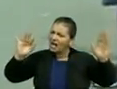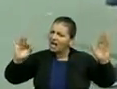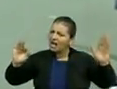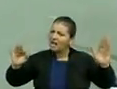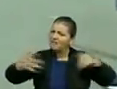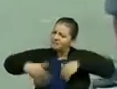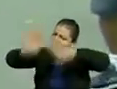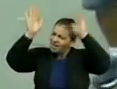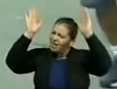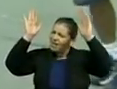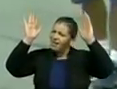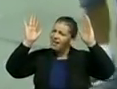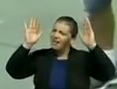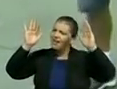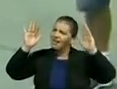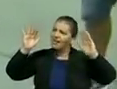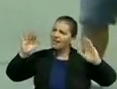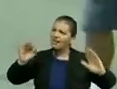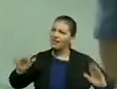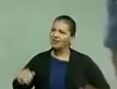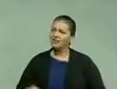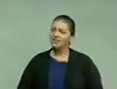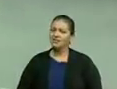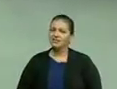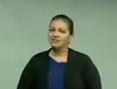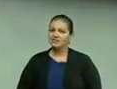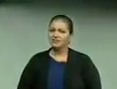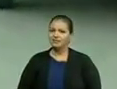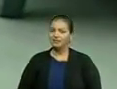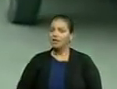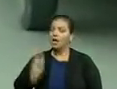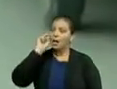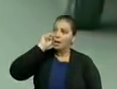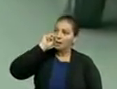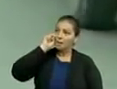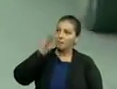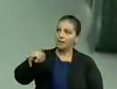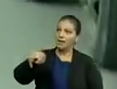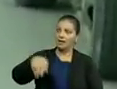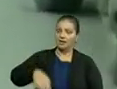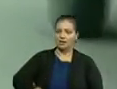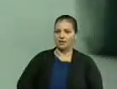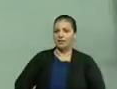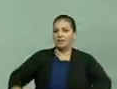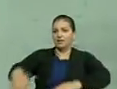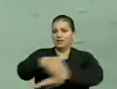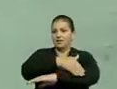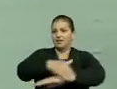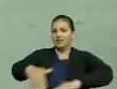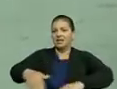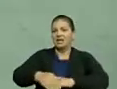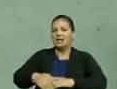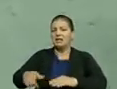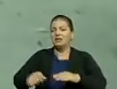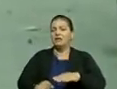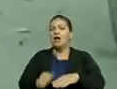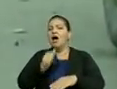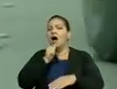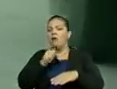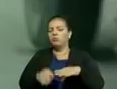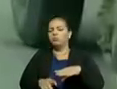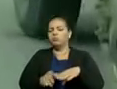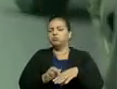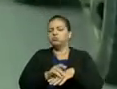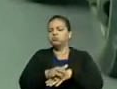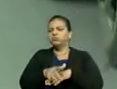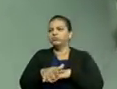¡Ah! ¿Qué tío que abre? Ahí está el burbujo. Ahí está burbujeando. Acá también le hace